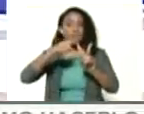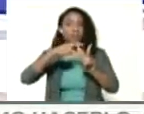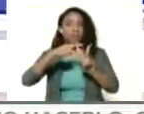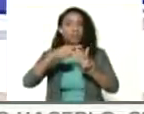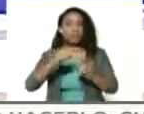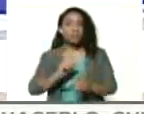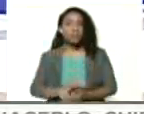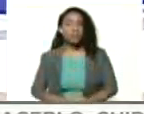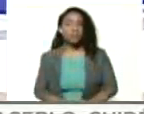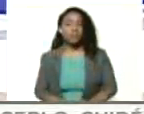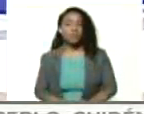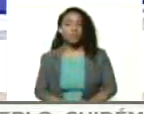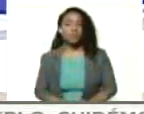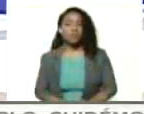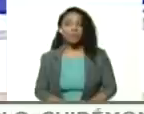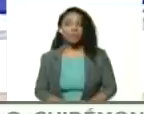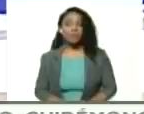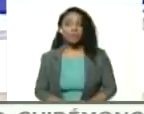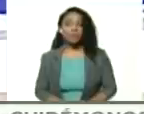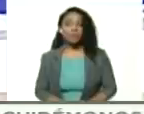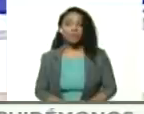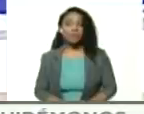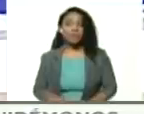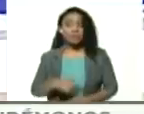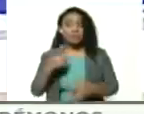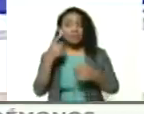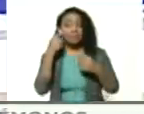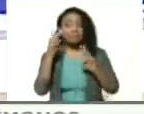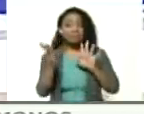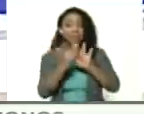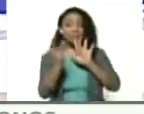Televisión. Se vale pegarse.